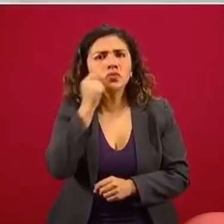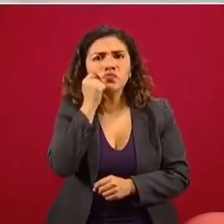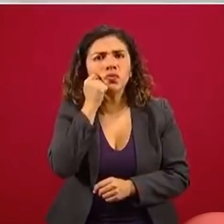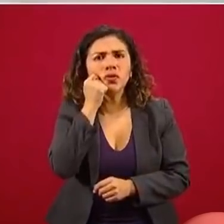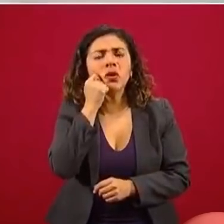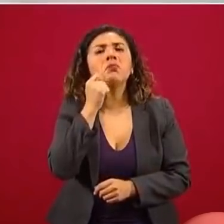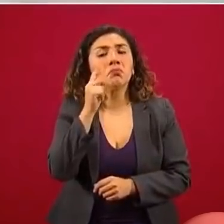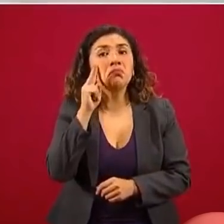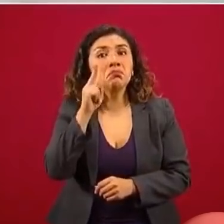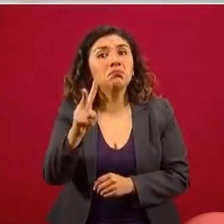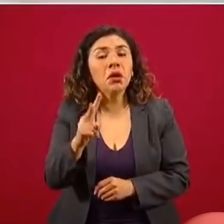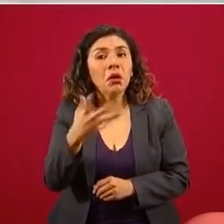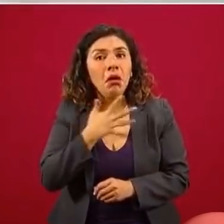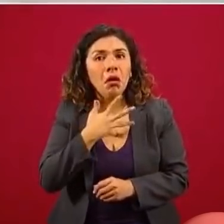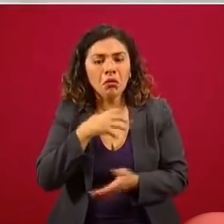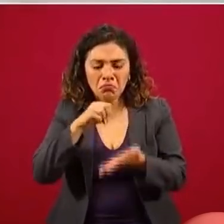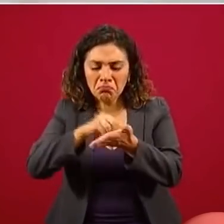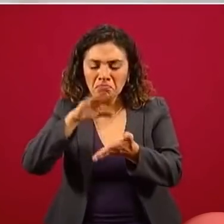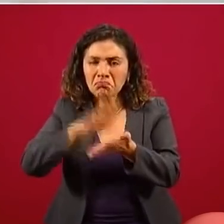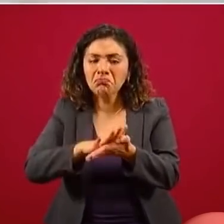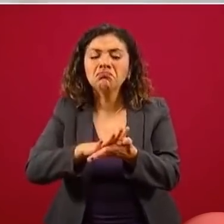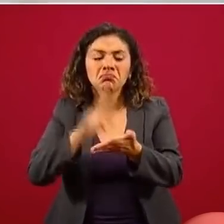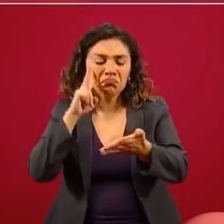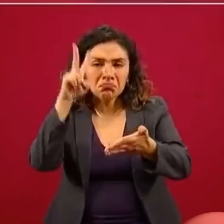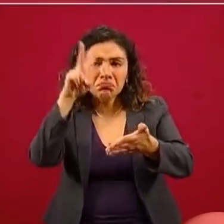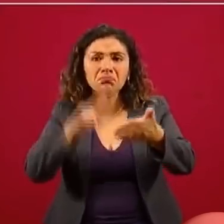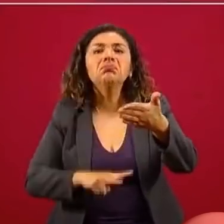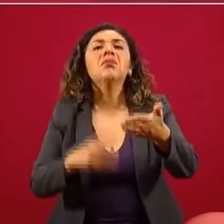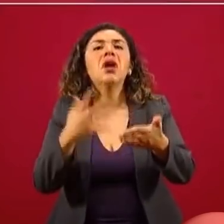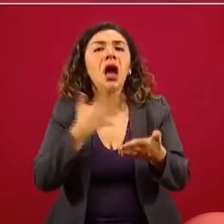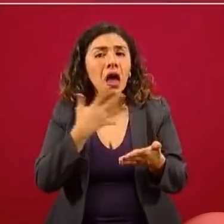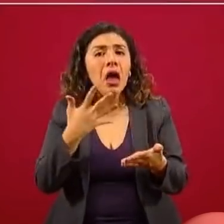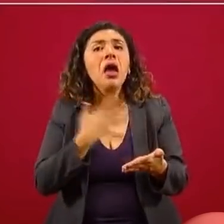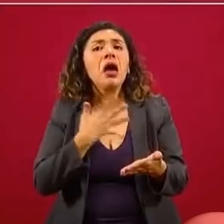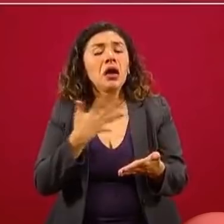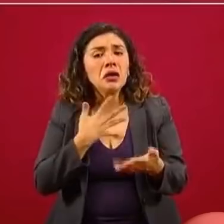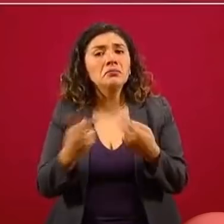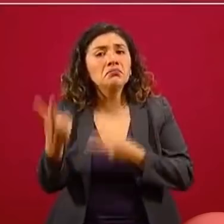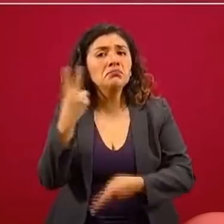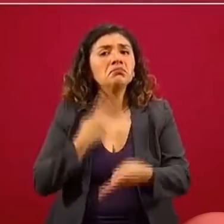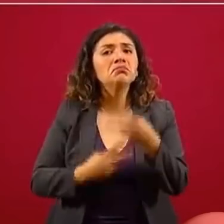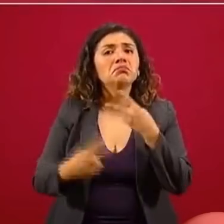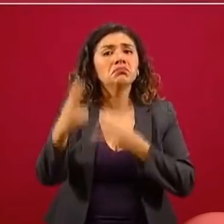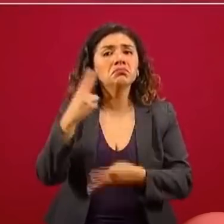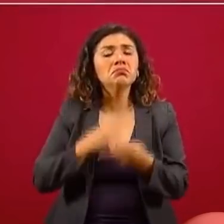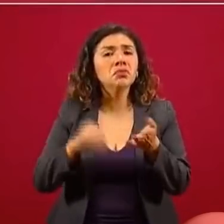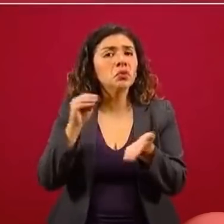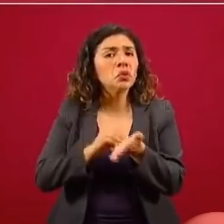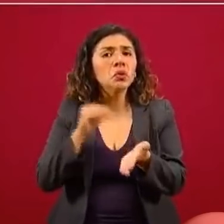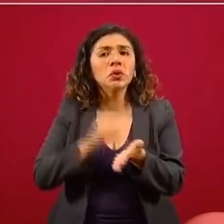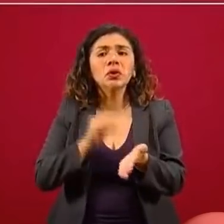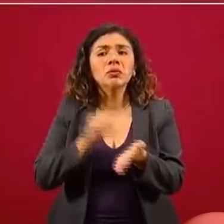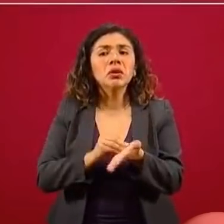todo apunta a que se va a tener